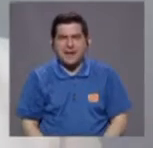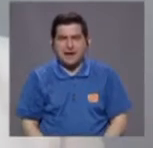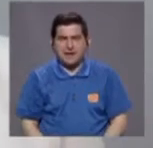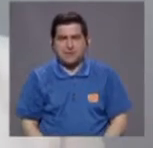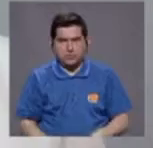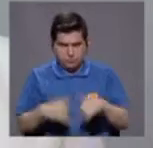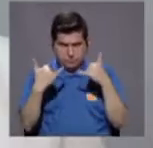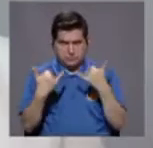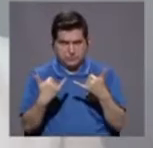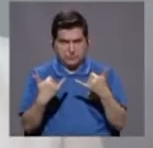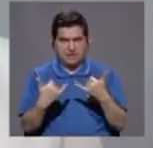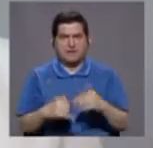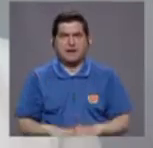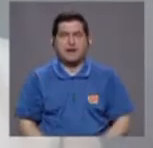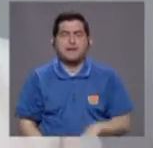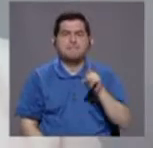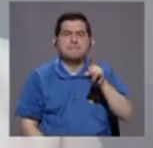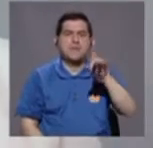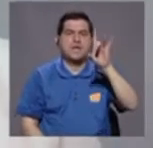decisiva en